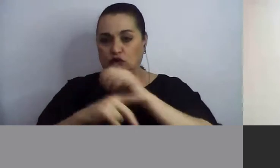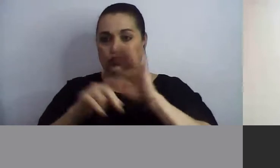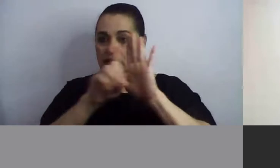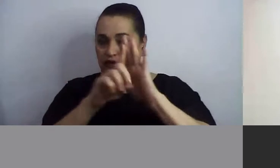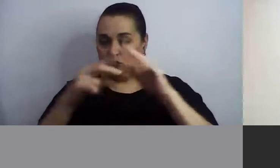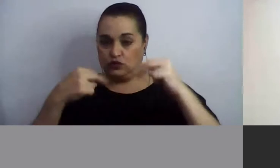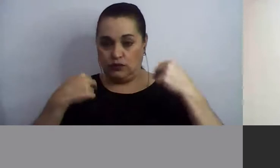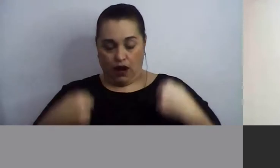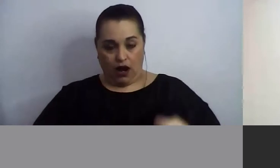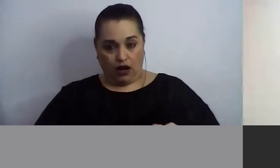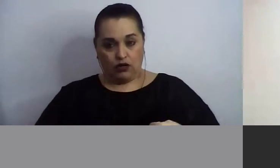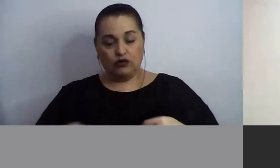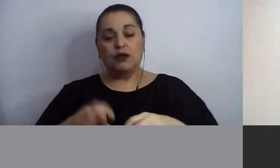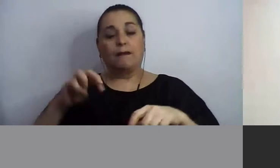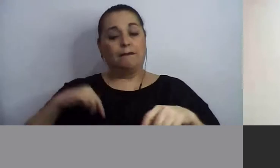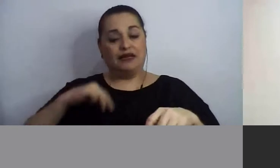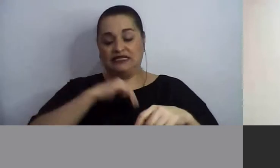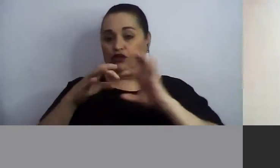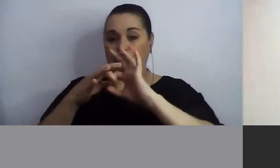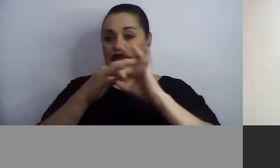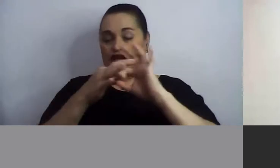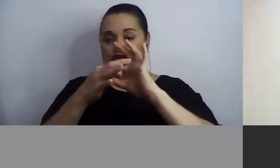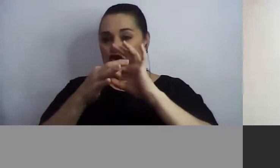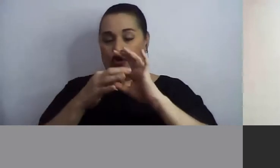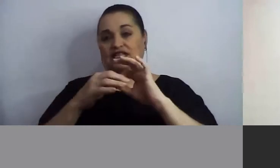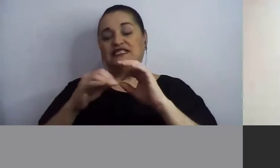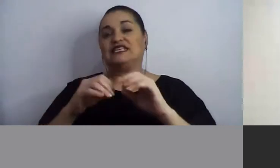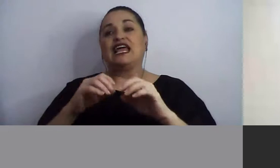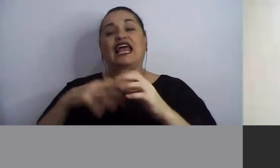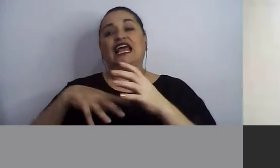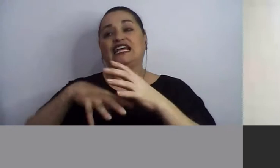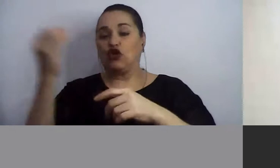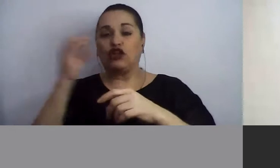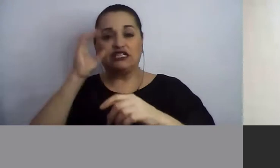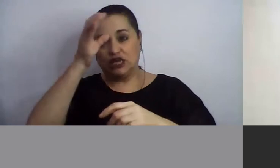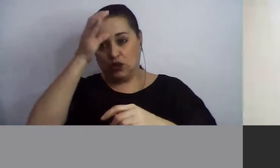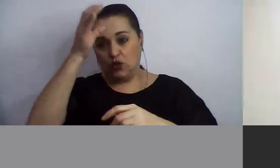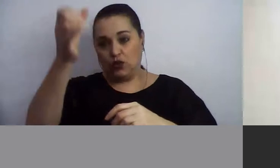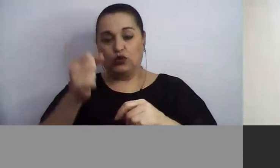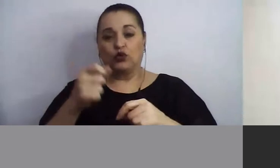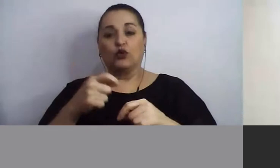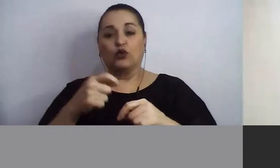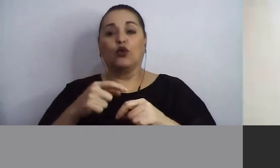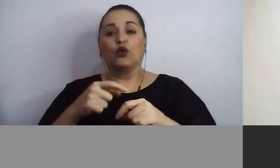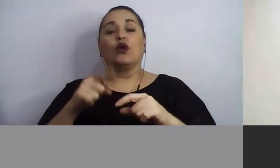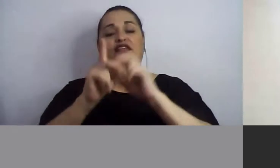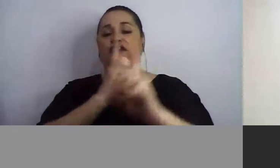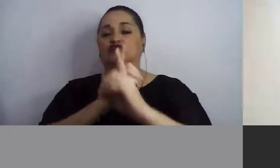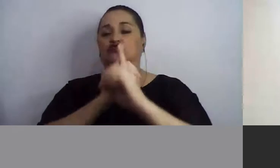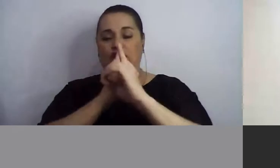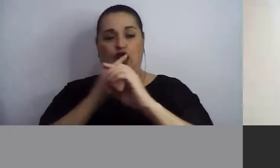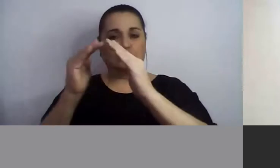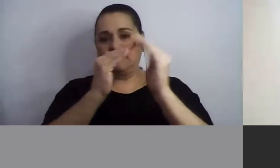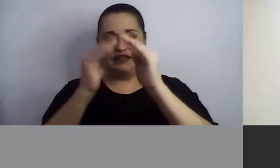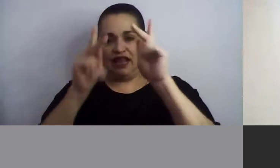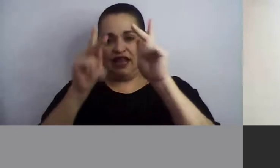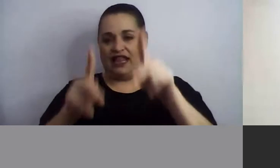el Ministerio de Relaciones Exteriores y Culto y la Defensoría de los Habitantes de la República de Costa Rica.